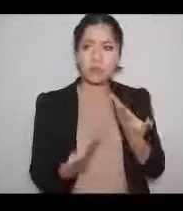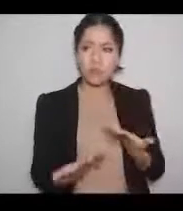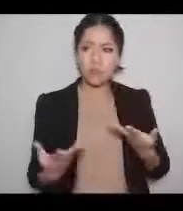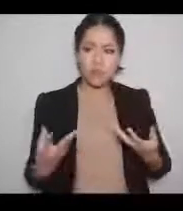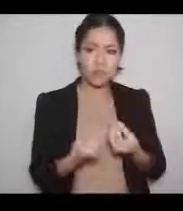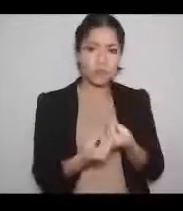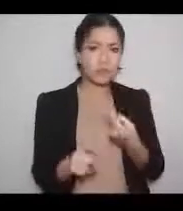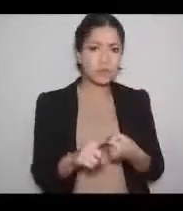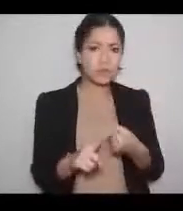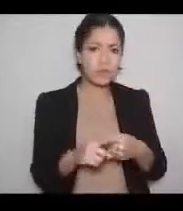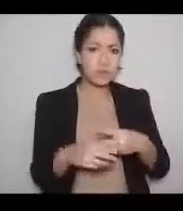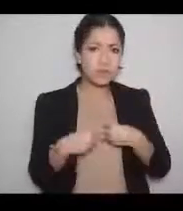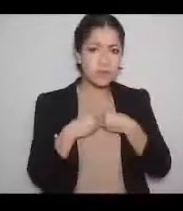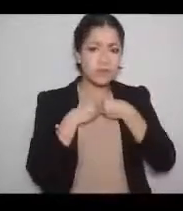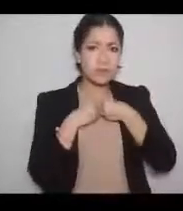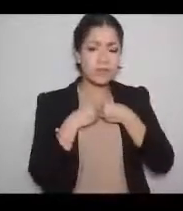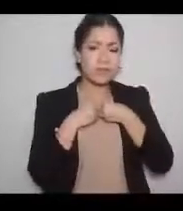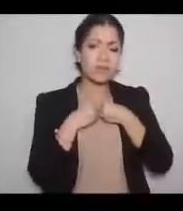Que era un bohemio.